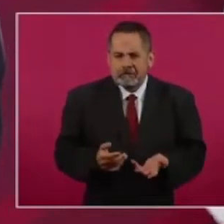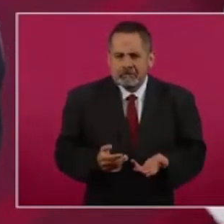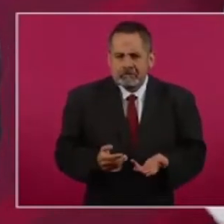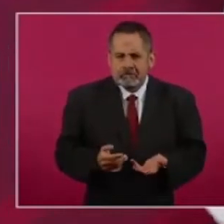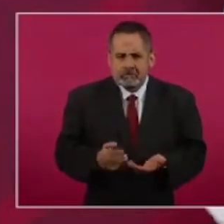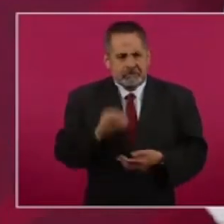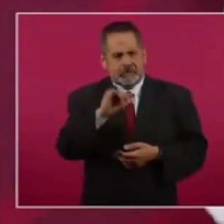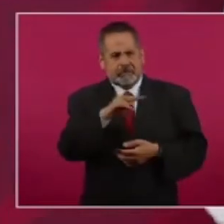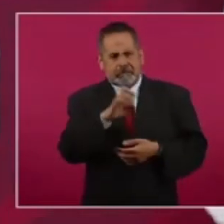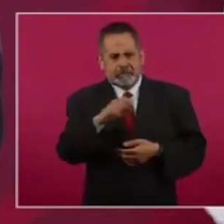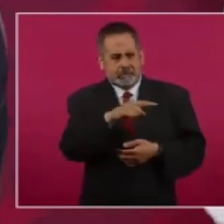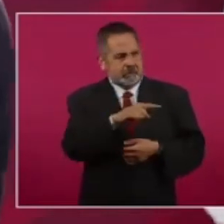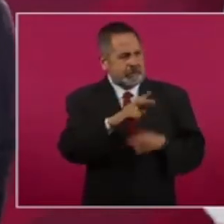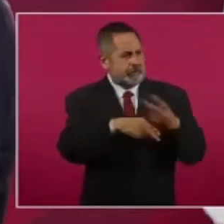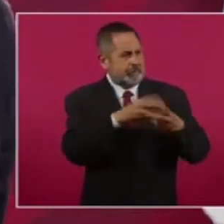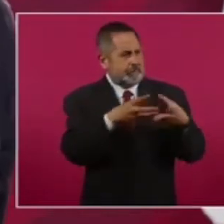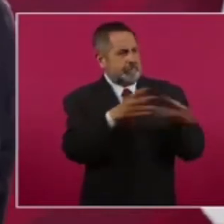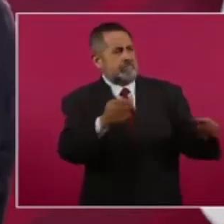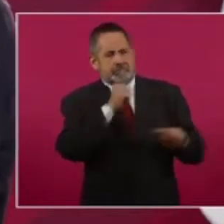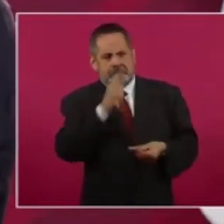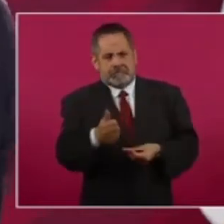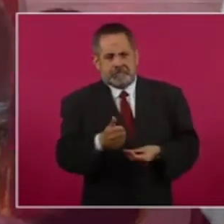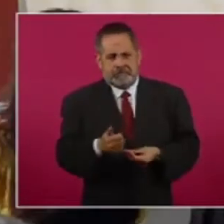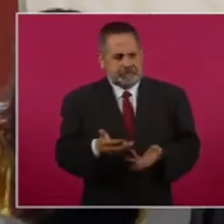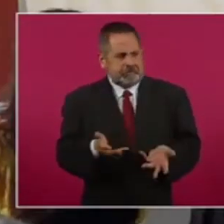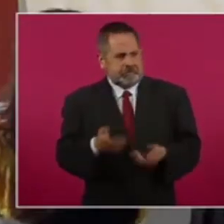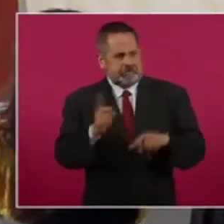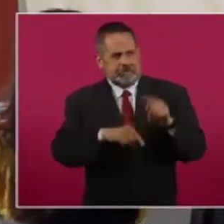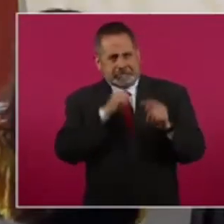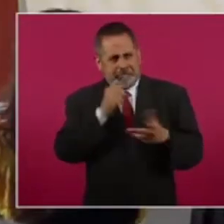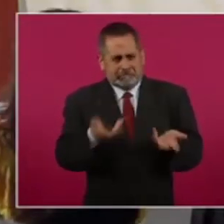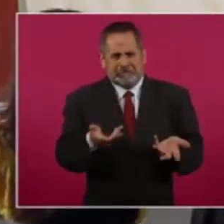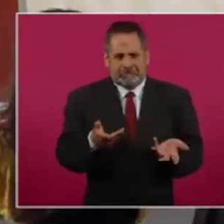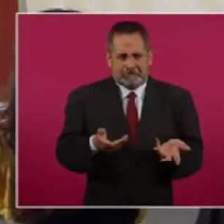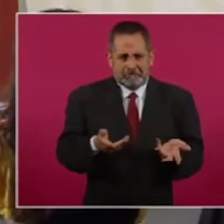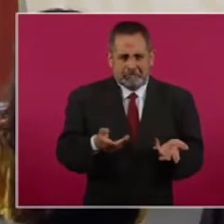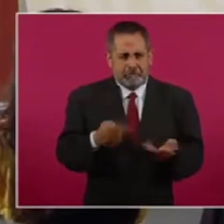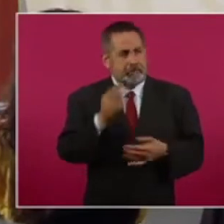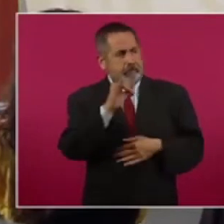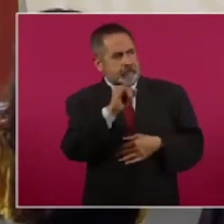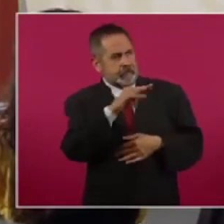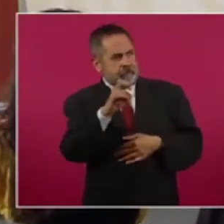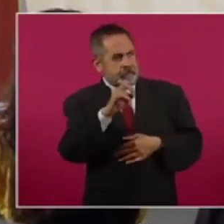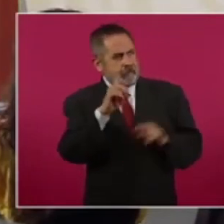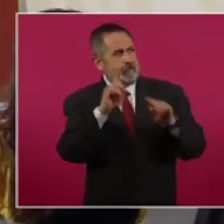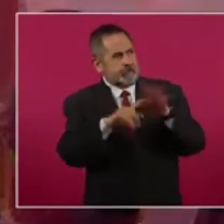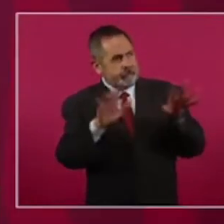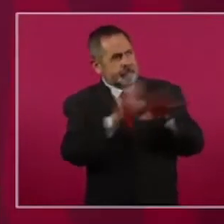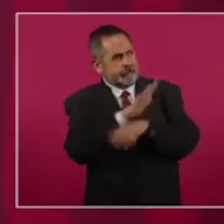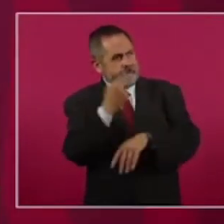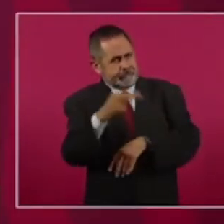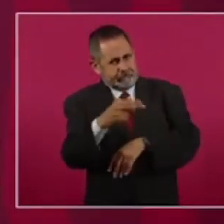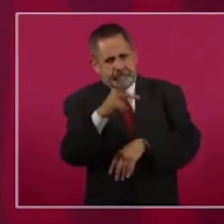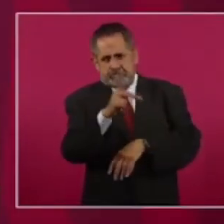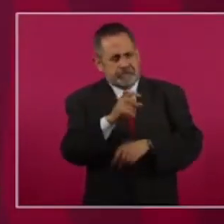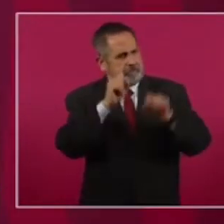el INE no va a desaparecer, o sea, a lo mejor cambia de nombre, pero pues